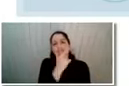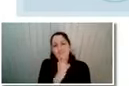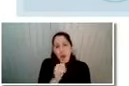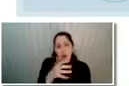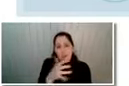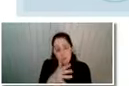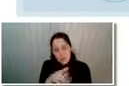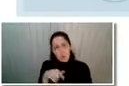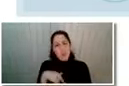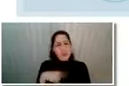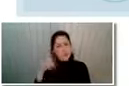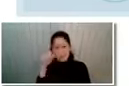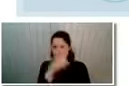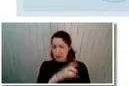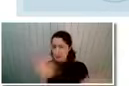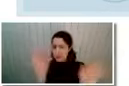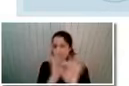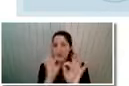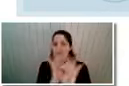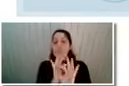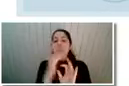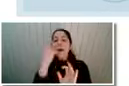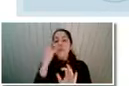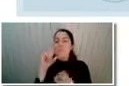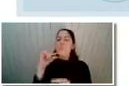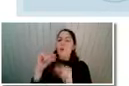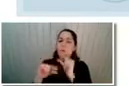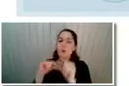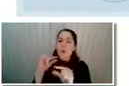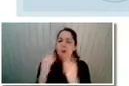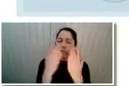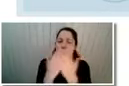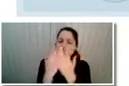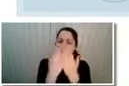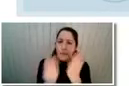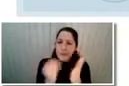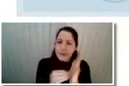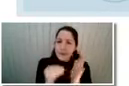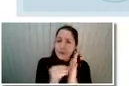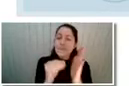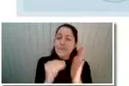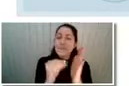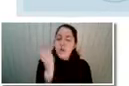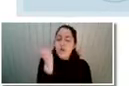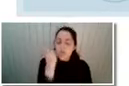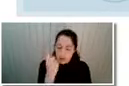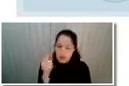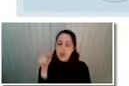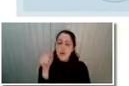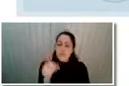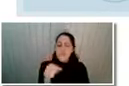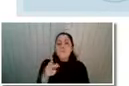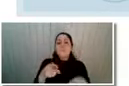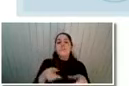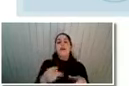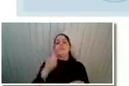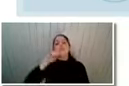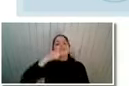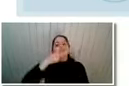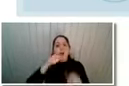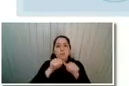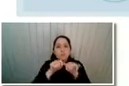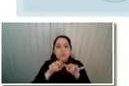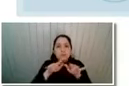poco estudiándolo y entendiéndolo más en los coronavirus, permite entonces una rápida